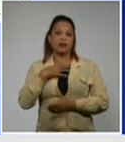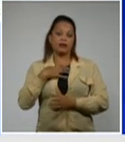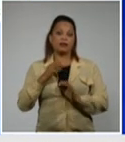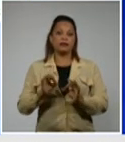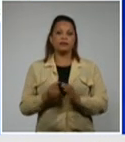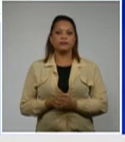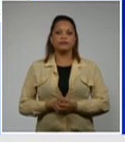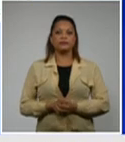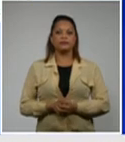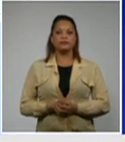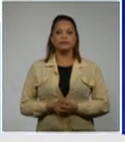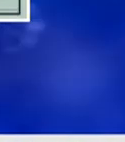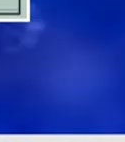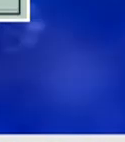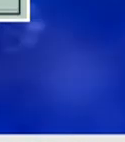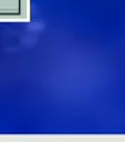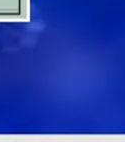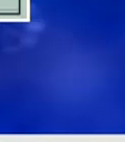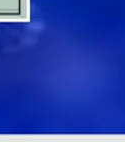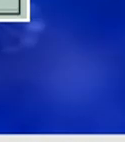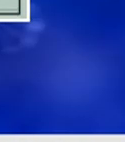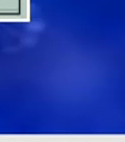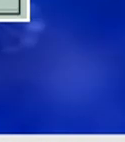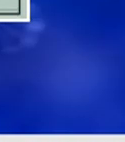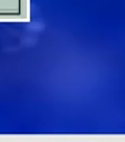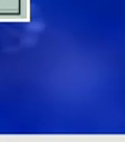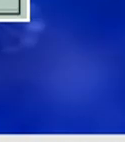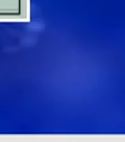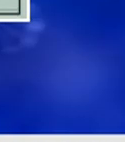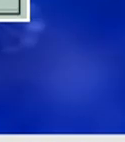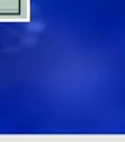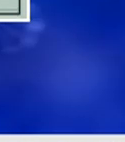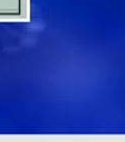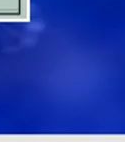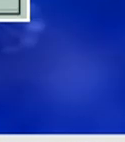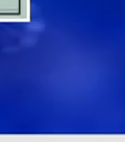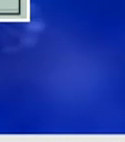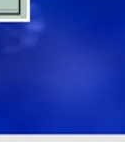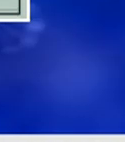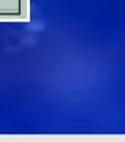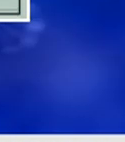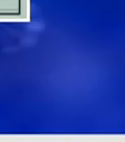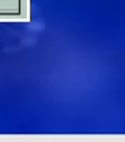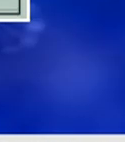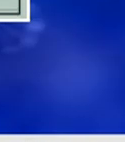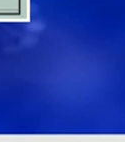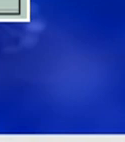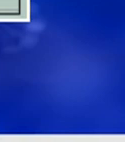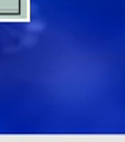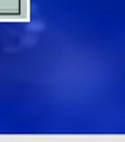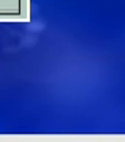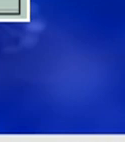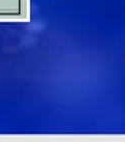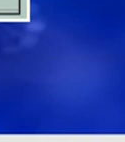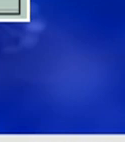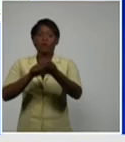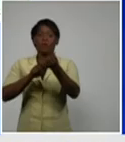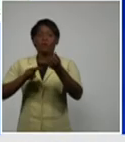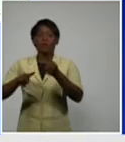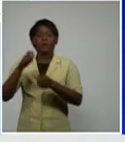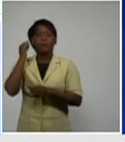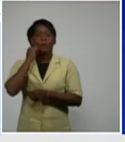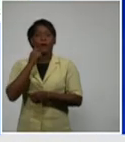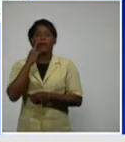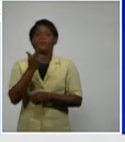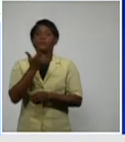formas, es la provincia con mayor tasa de nuestro país, es la provincia que tiene afectados